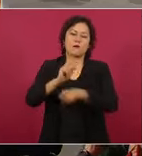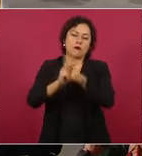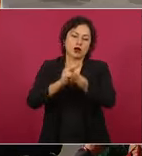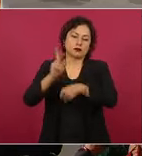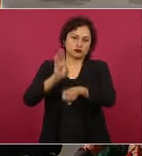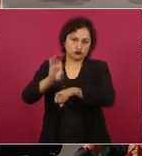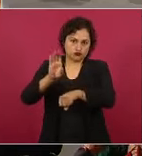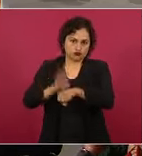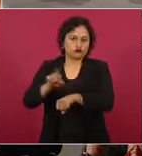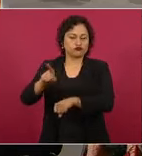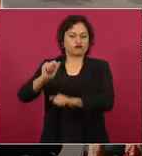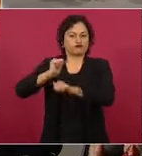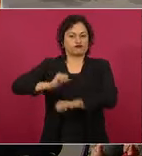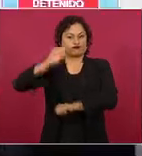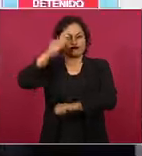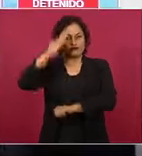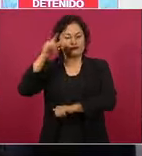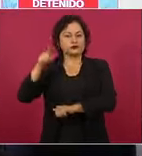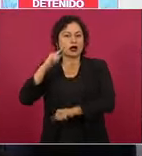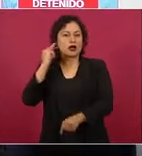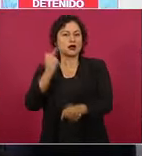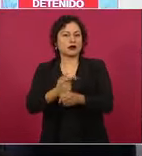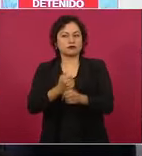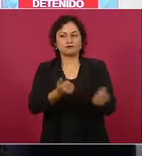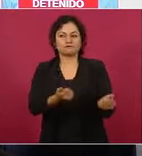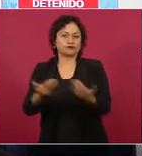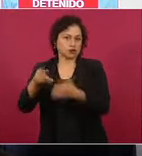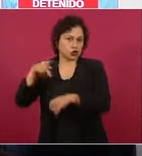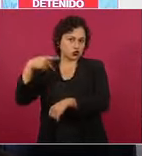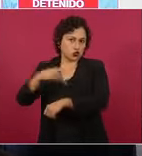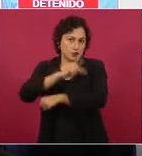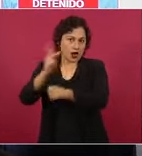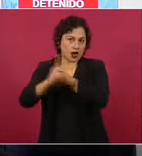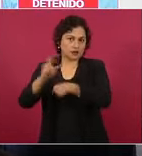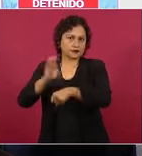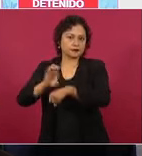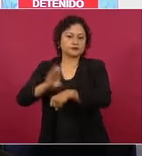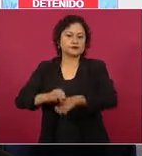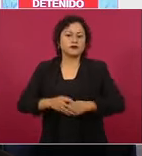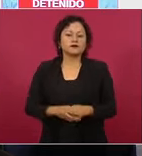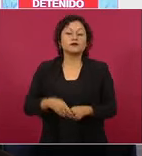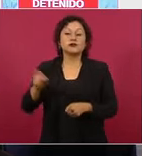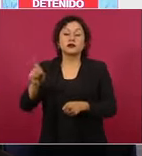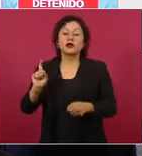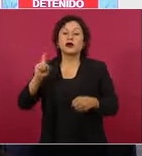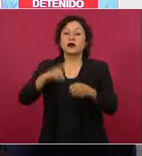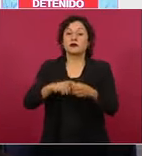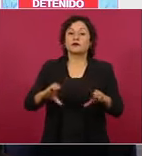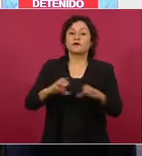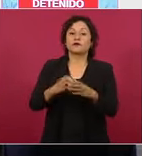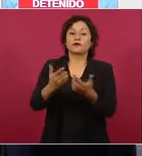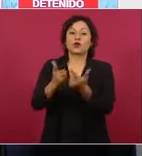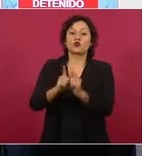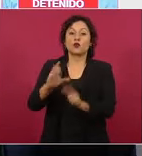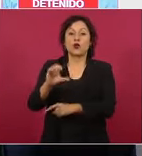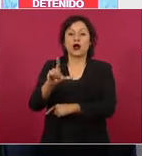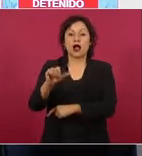fue deportado del país. El detenido habría pertenecido a los carteles de Cali, Norte del